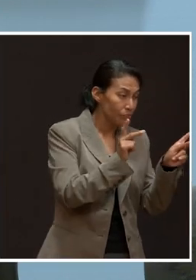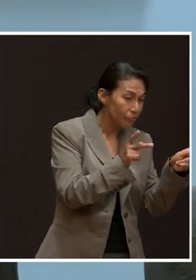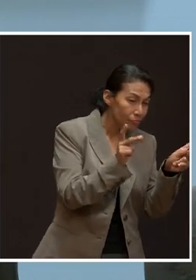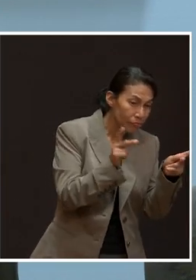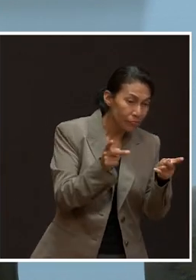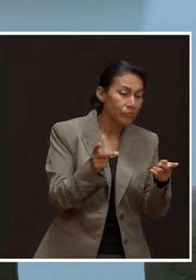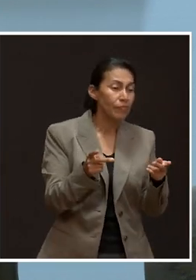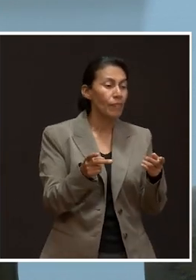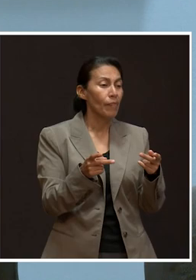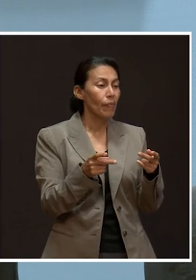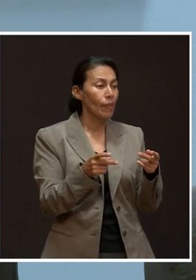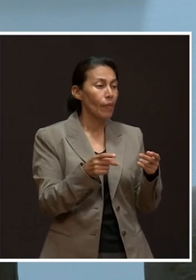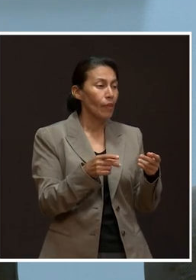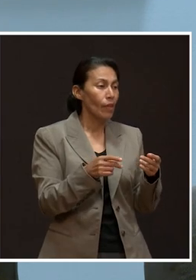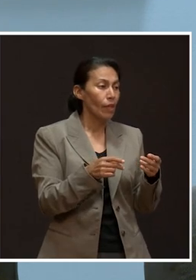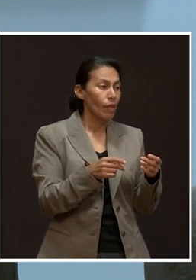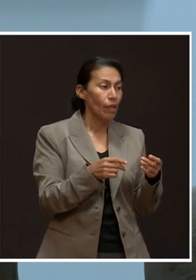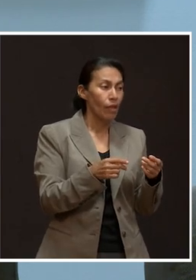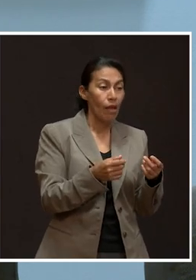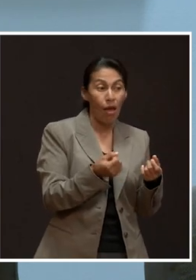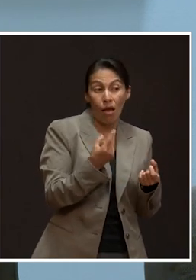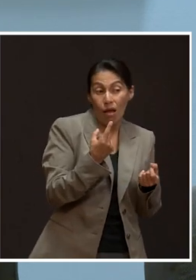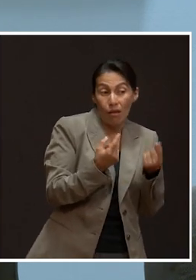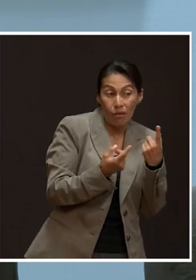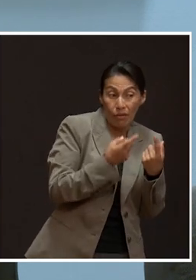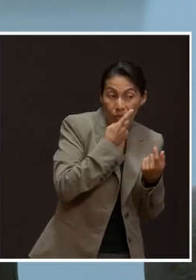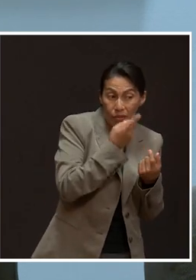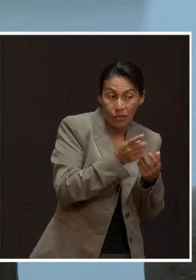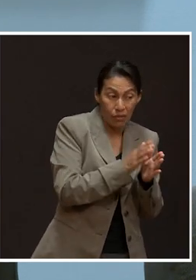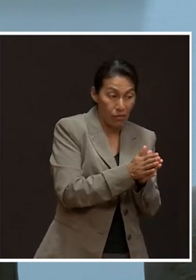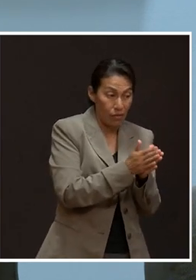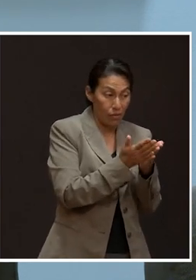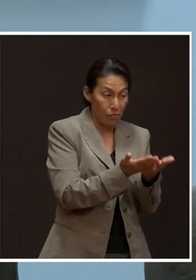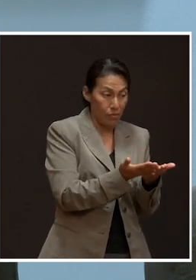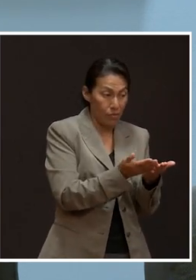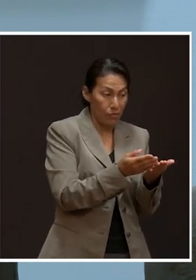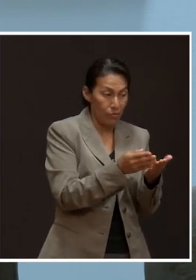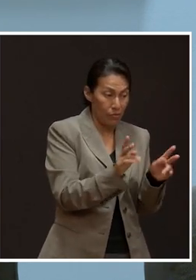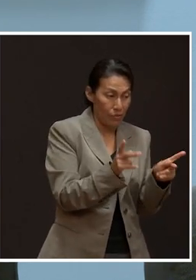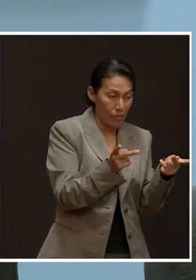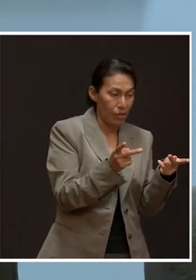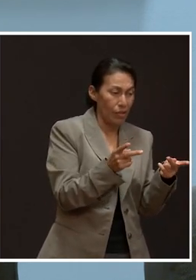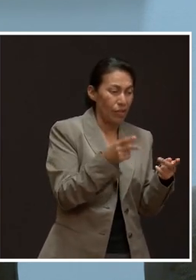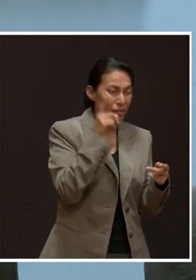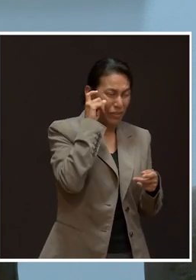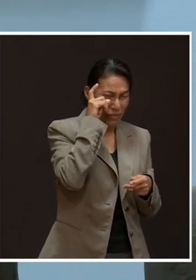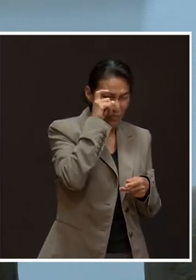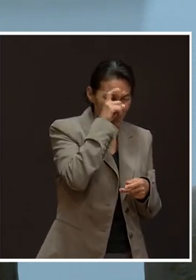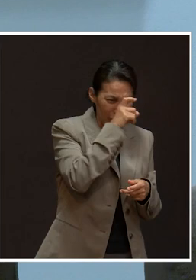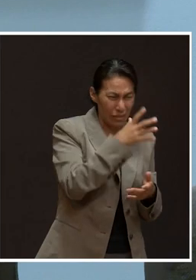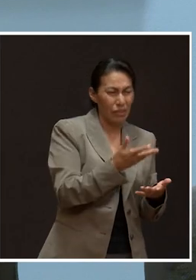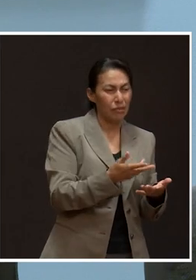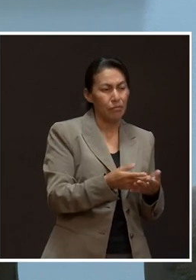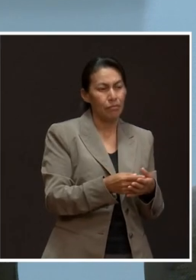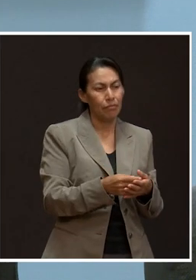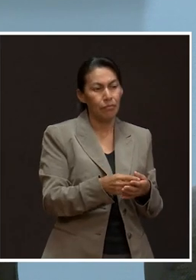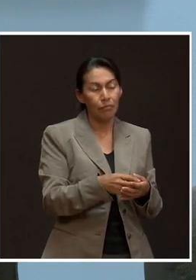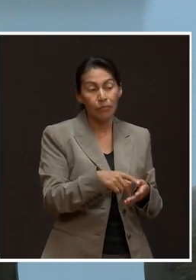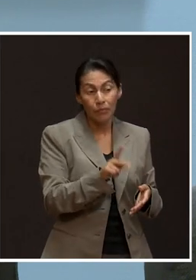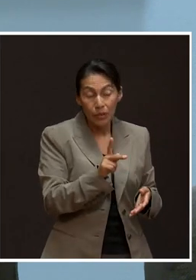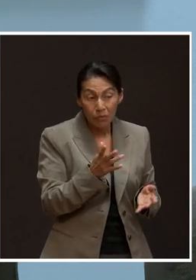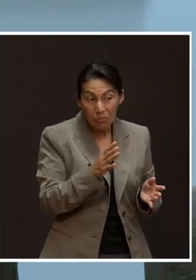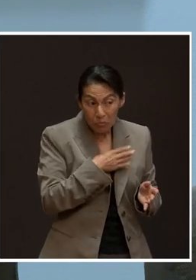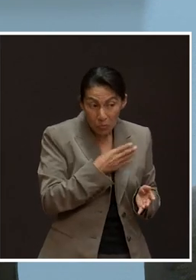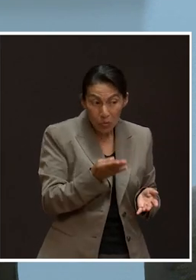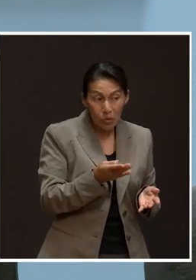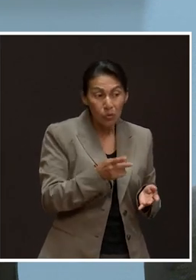distribuir, por vender esta literatura, alguien ha dicho que realmente vender libros es lo más difícil que hay en ventas. Sí.